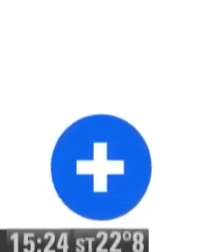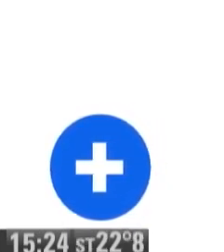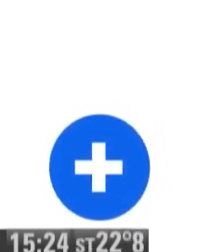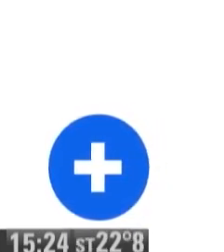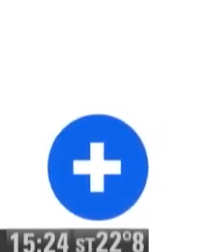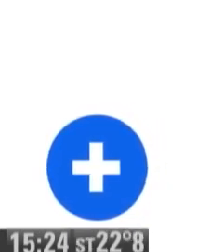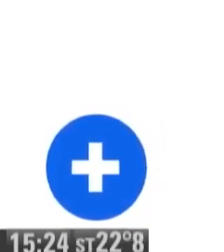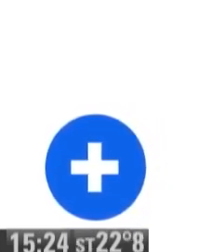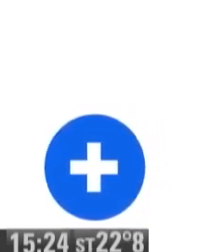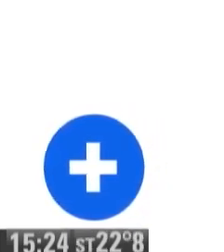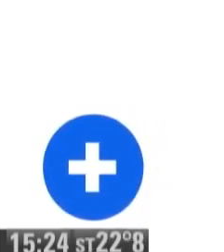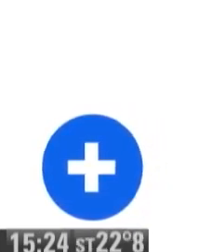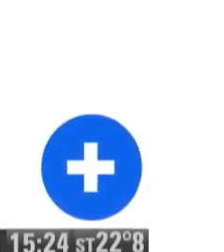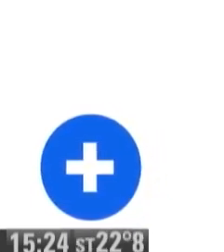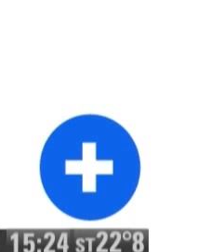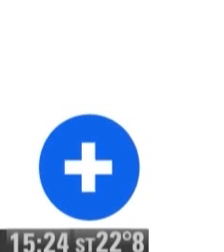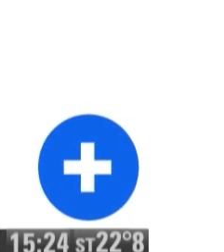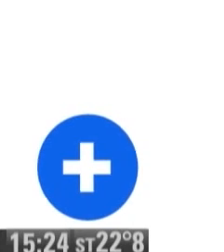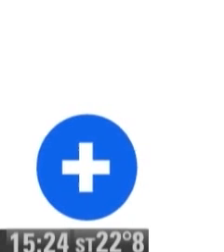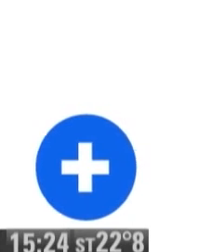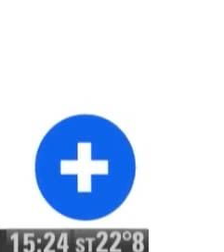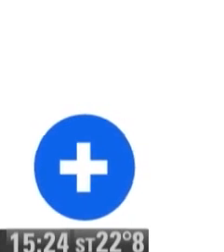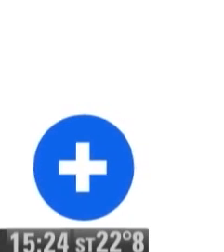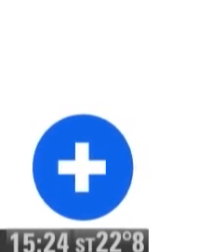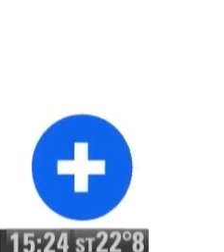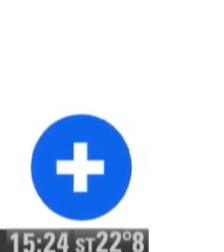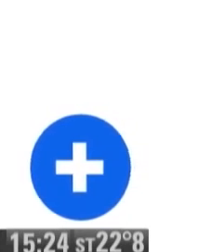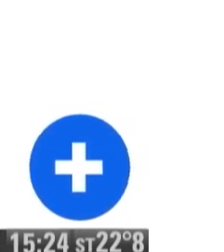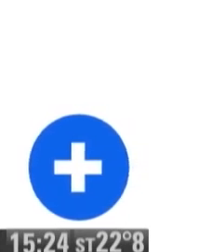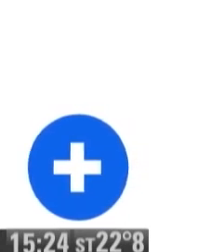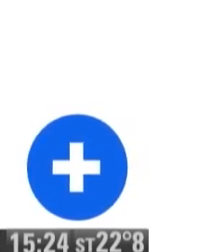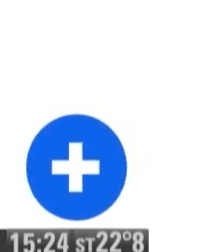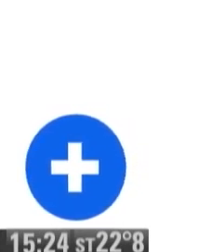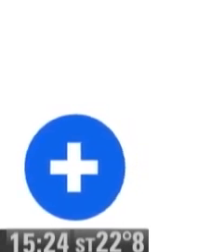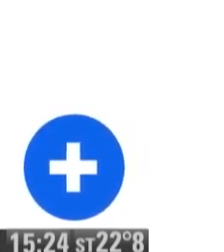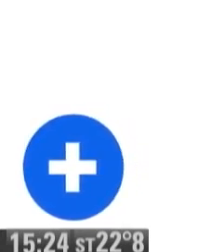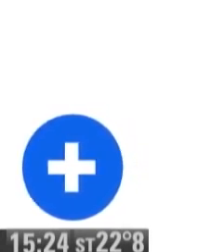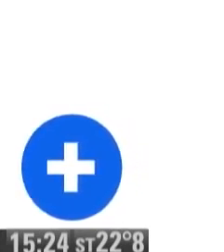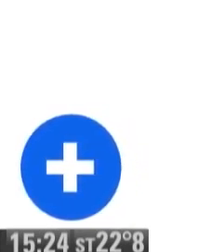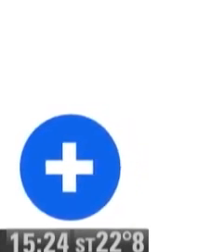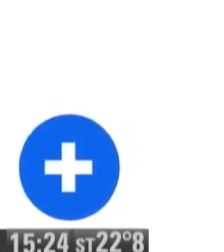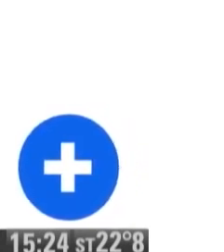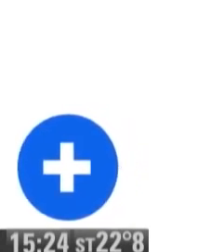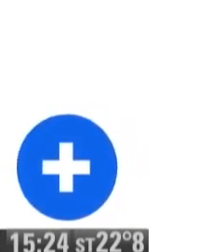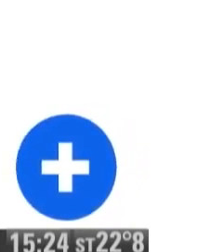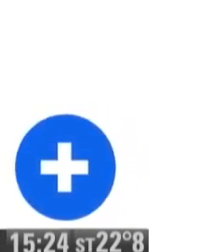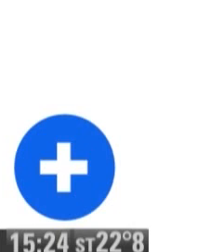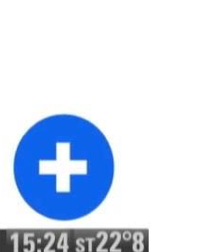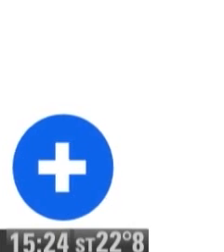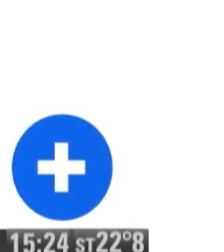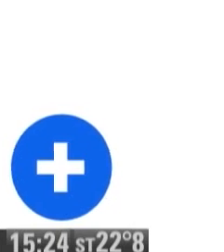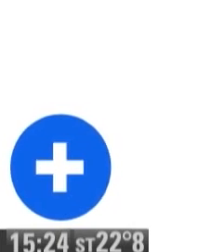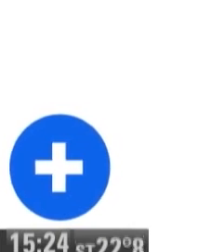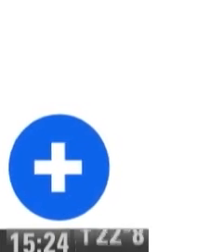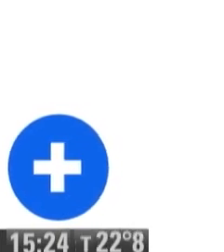En Paca Paca vas a encontrar el contenido de cuarto y quinto grado de 10 a 12 y además las repeticiones de nivel inicial primero,